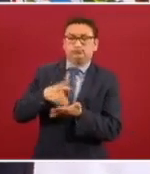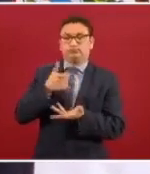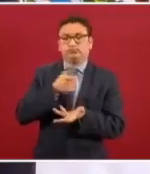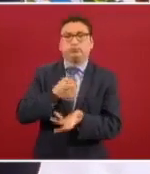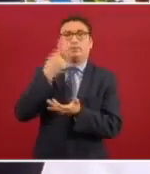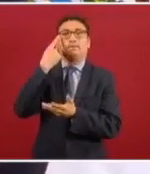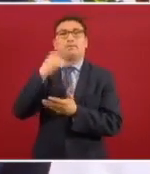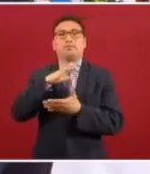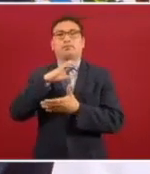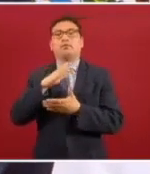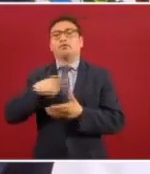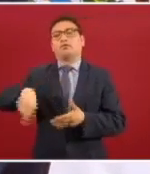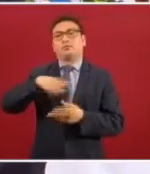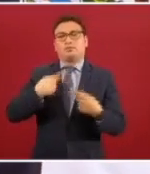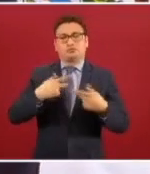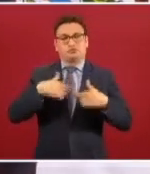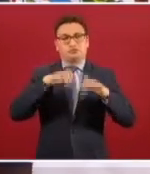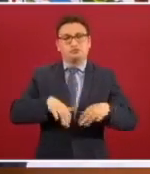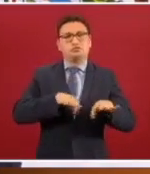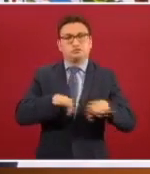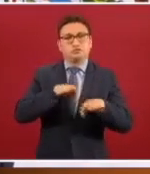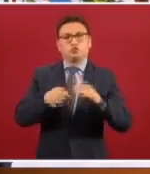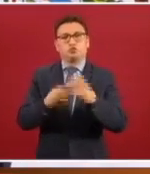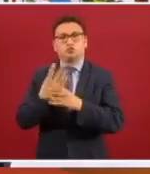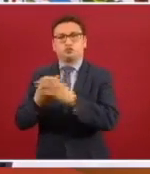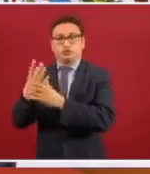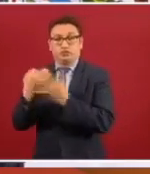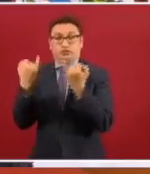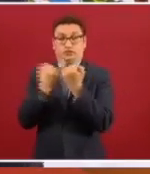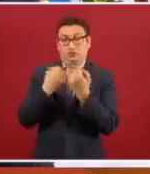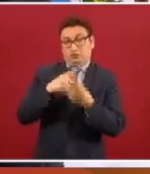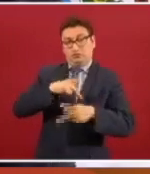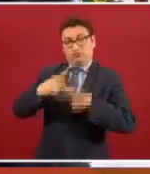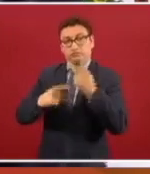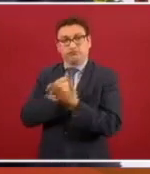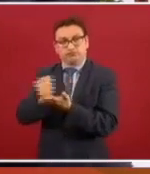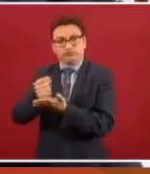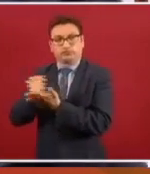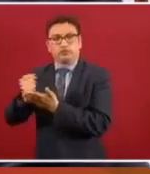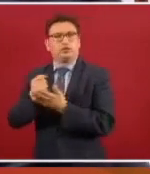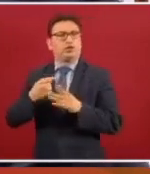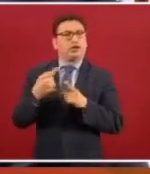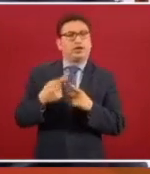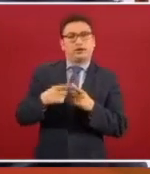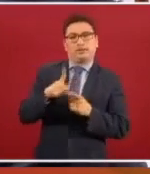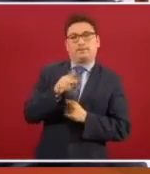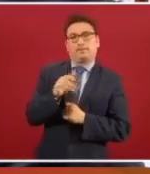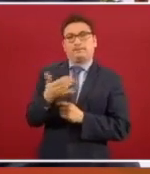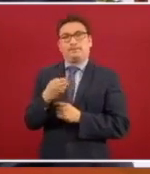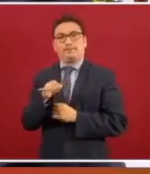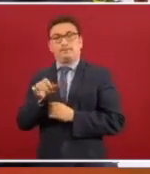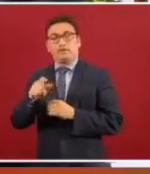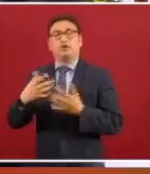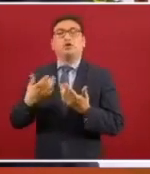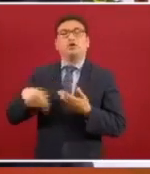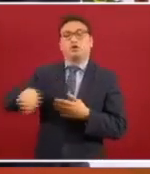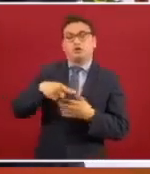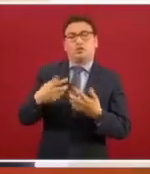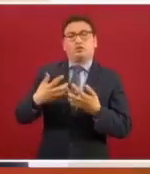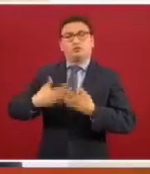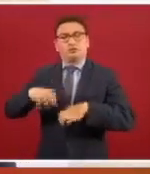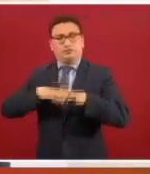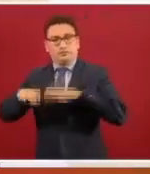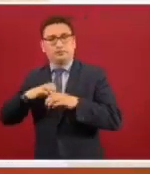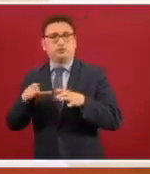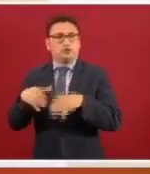de empleos y a otorgar créditos a pequeñas empresas familiares y a quienes